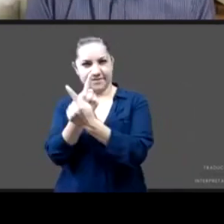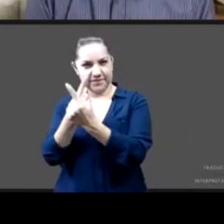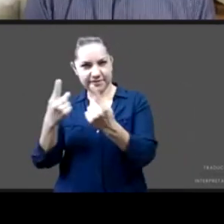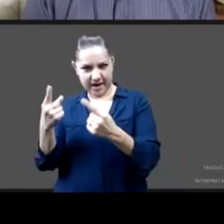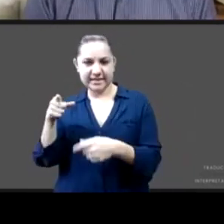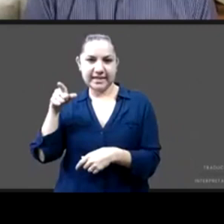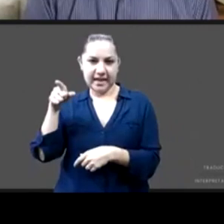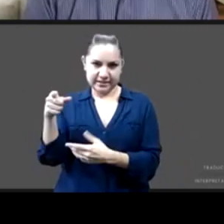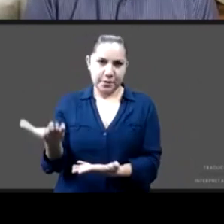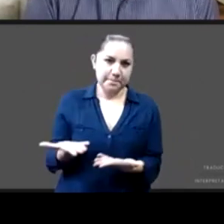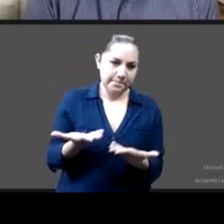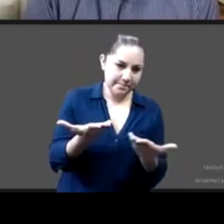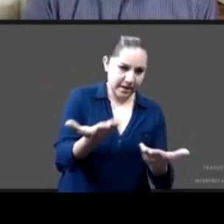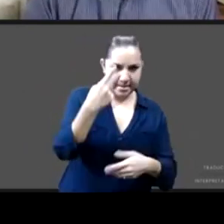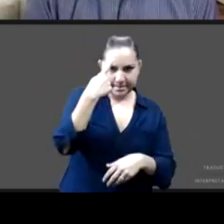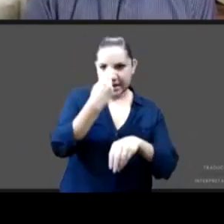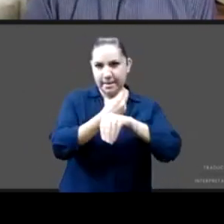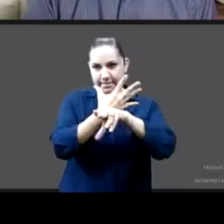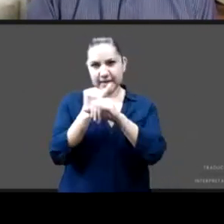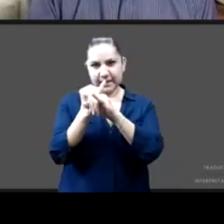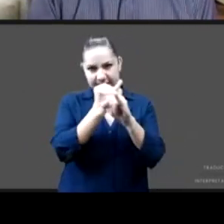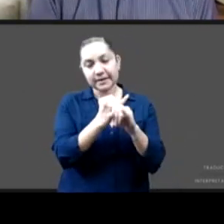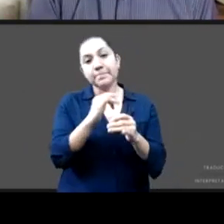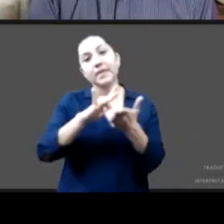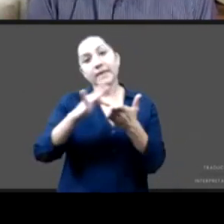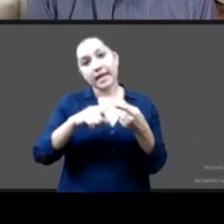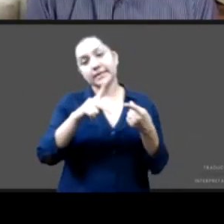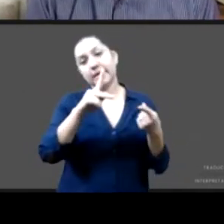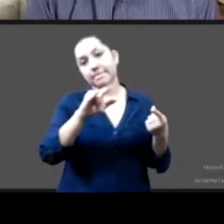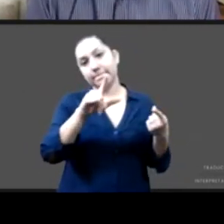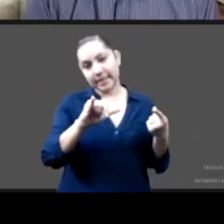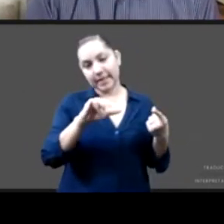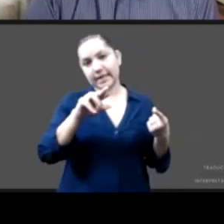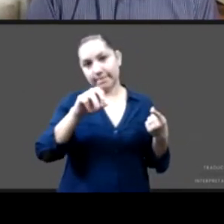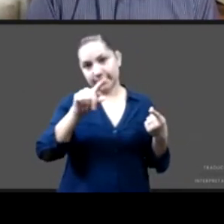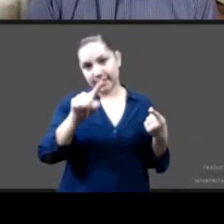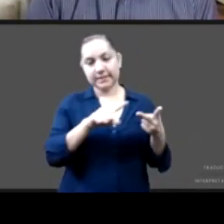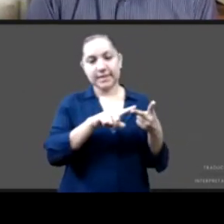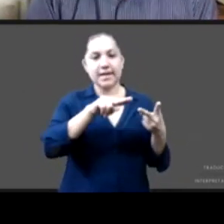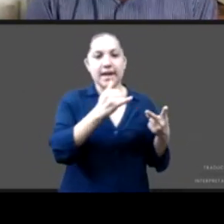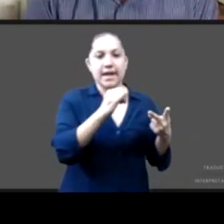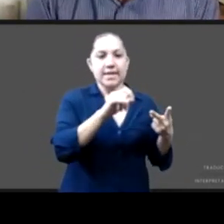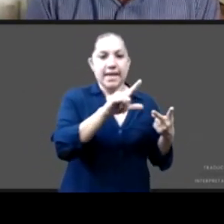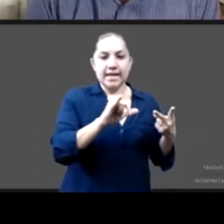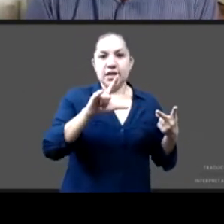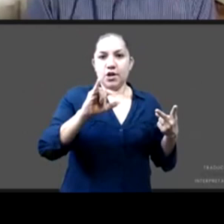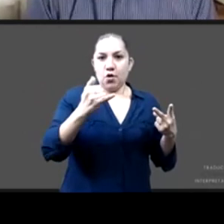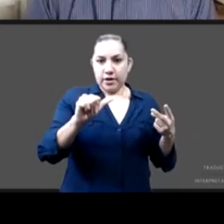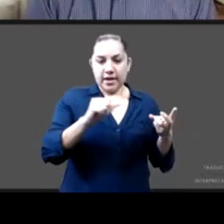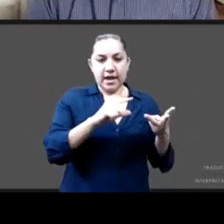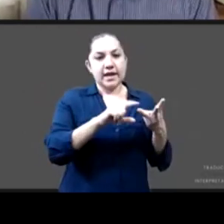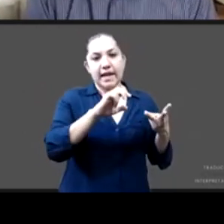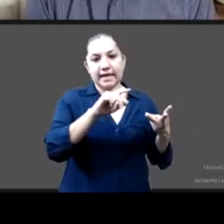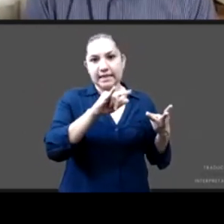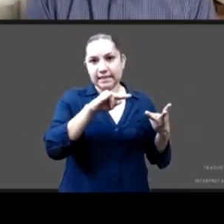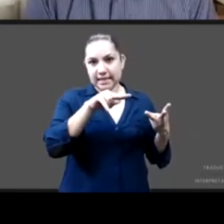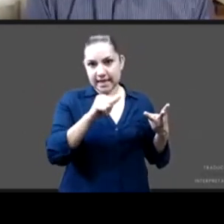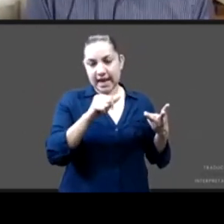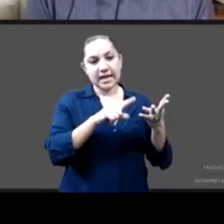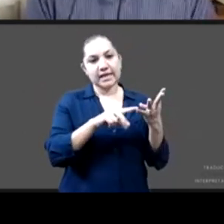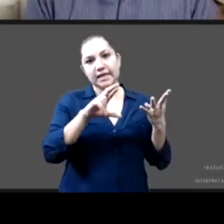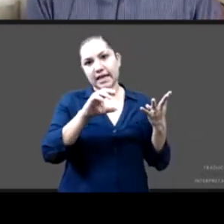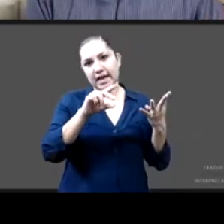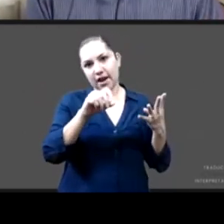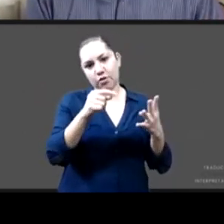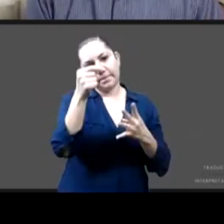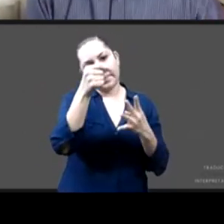por supuesto, agradecer profundamente a Pili Ramírez, a Nayeli Loya, a Ernestina y Ricardo por esto. Y